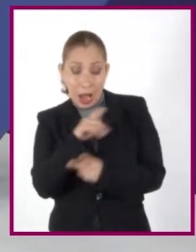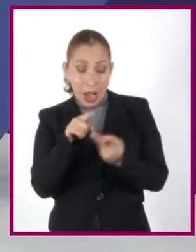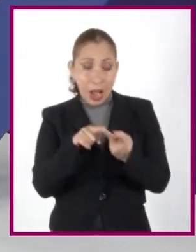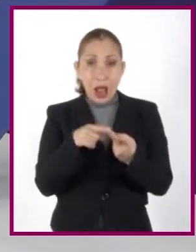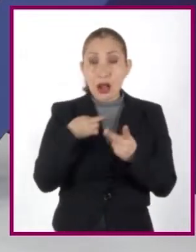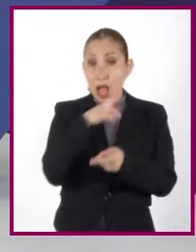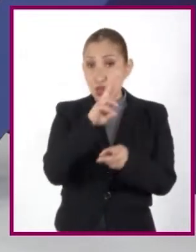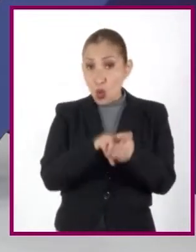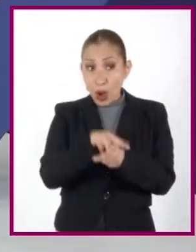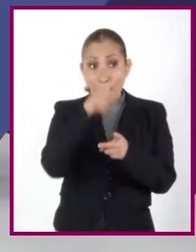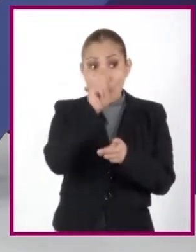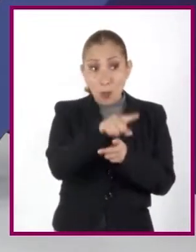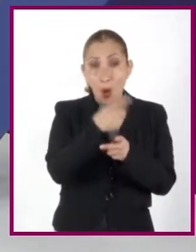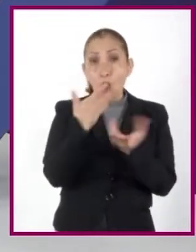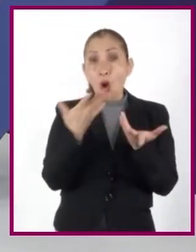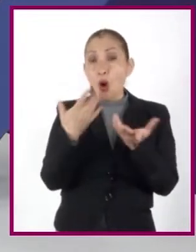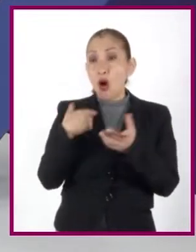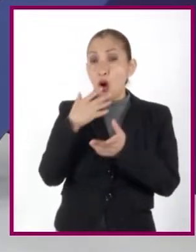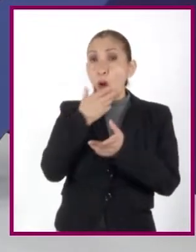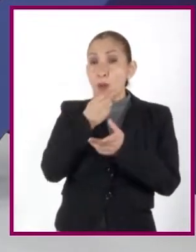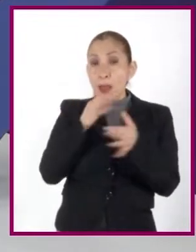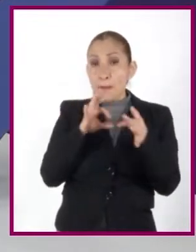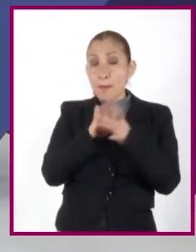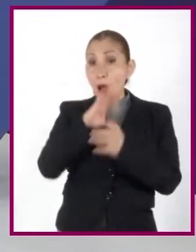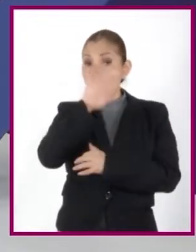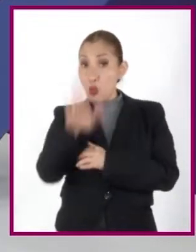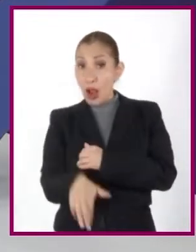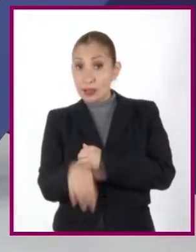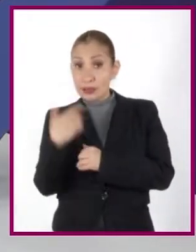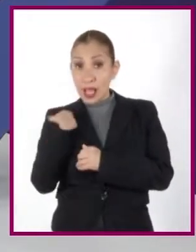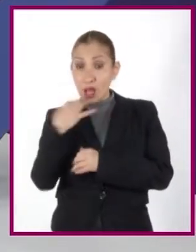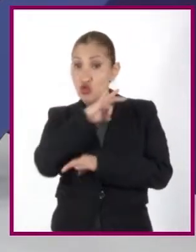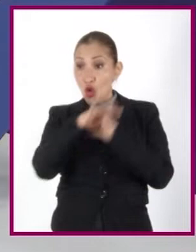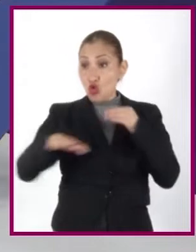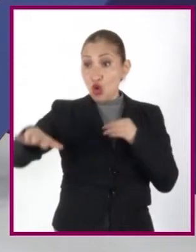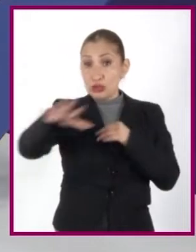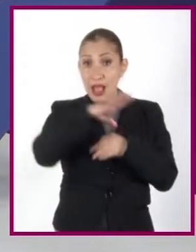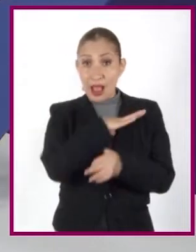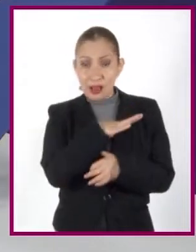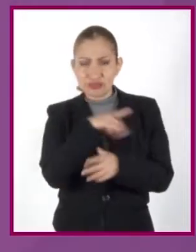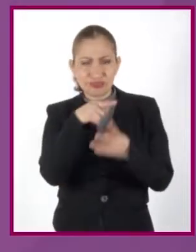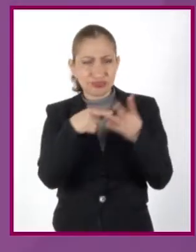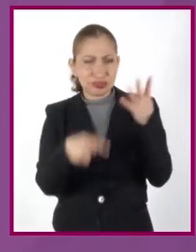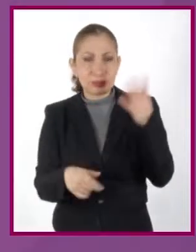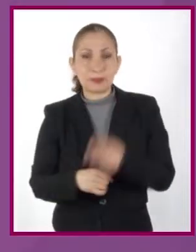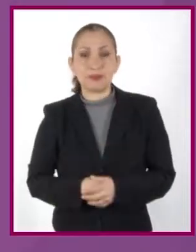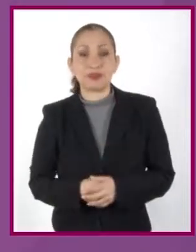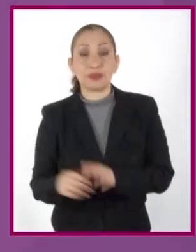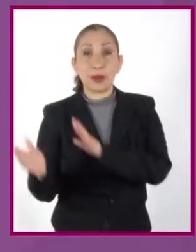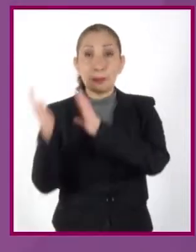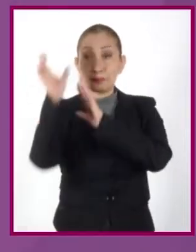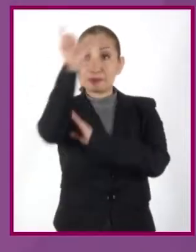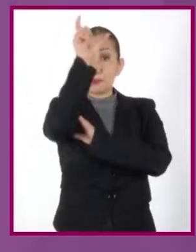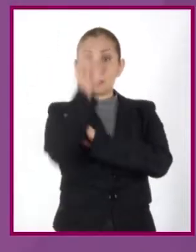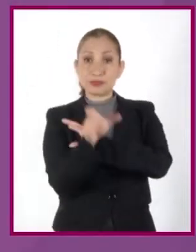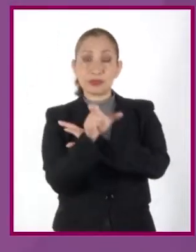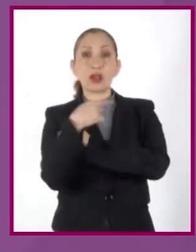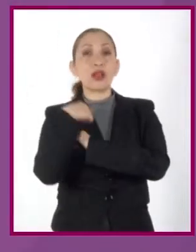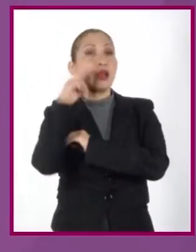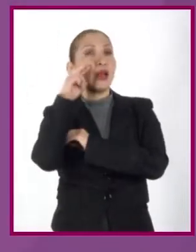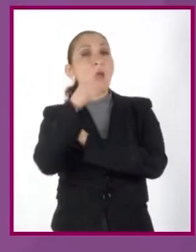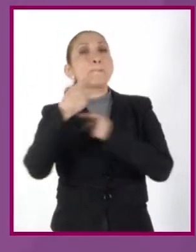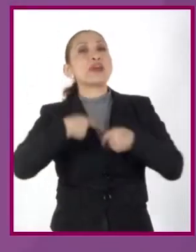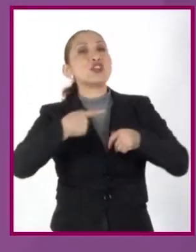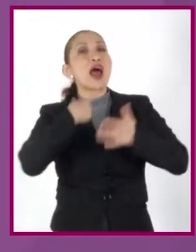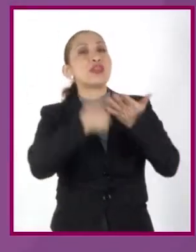la naturaleza como protectora del hombre, la muerte alcanzándonos a todos, entre otros. Para el siguiente apartado, ubicaremos